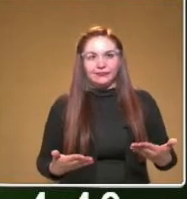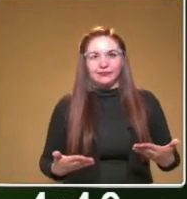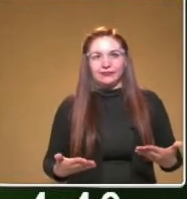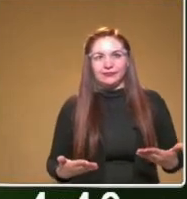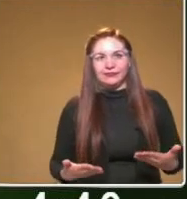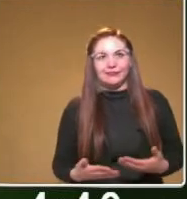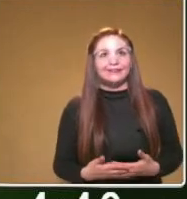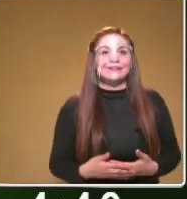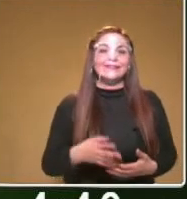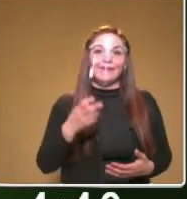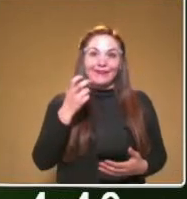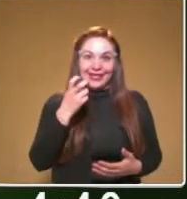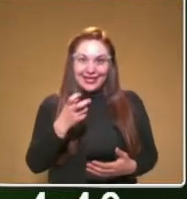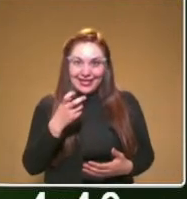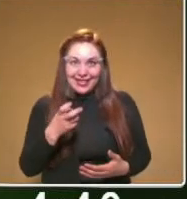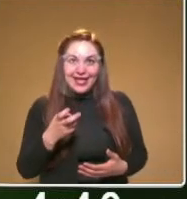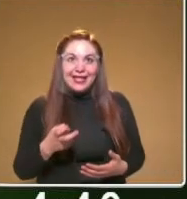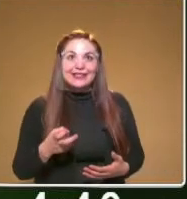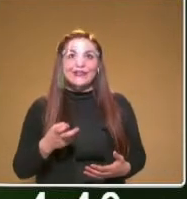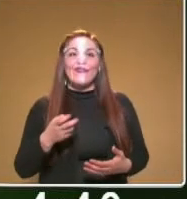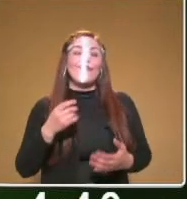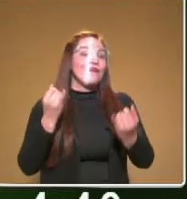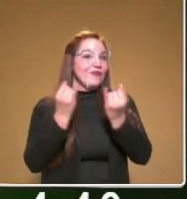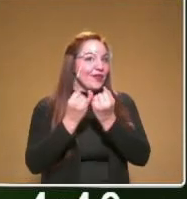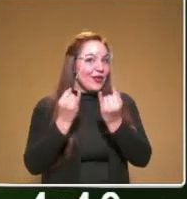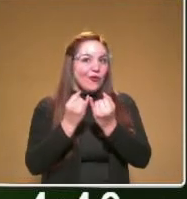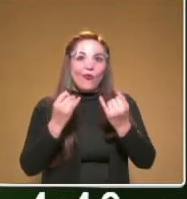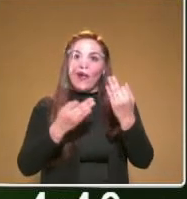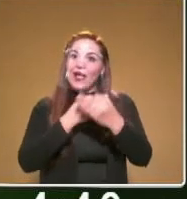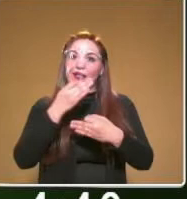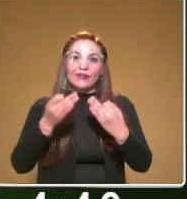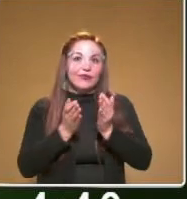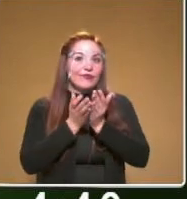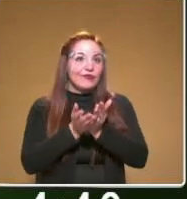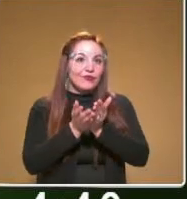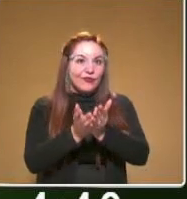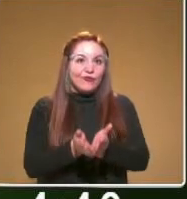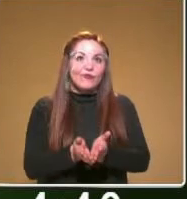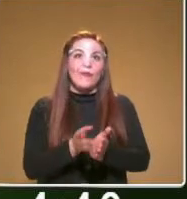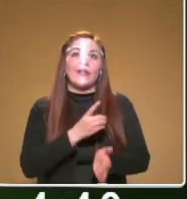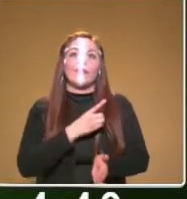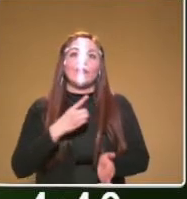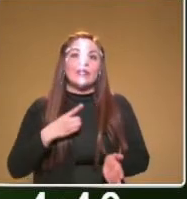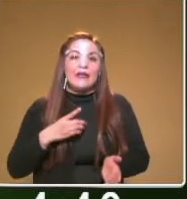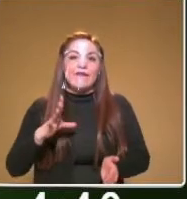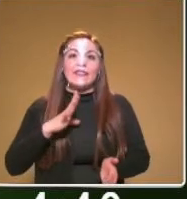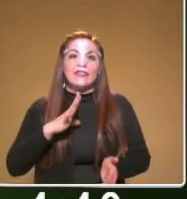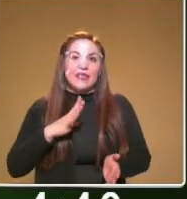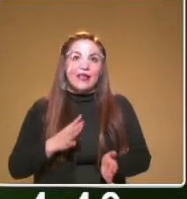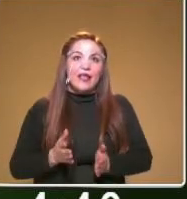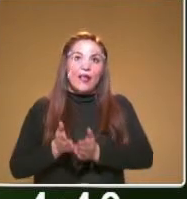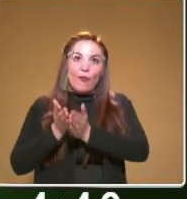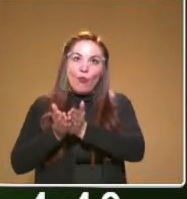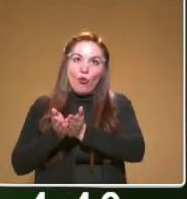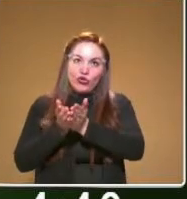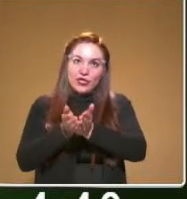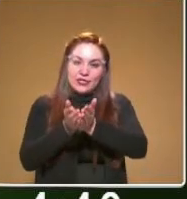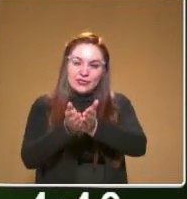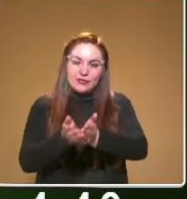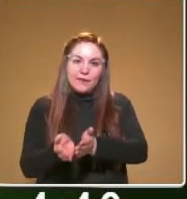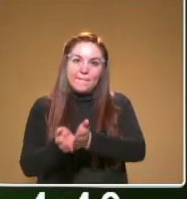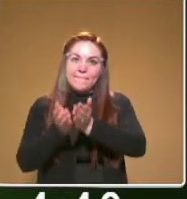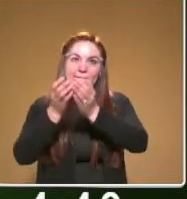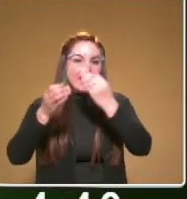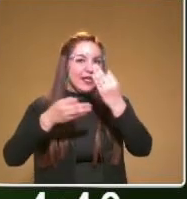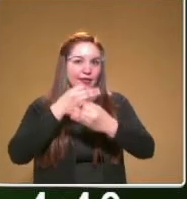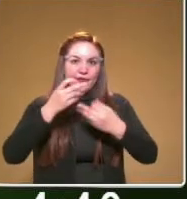error trágico, que de hecho, maestra, también se supone que todos los barcos deben de tener botes para ingresar a toda la gente del barco, ¿verdad?